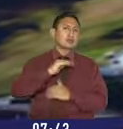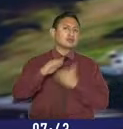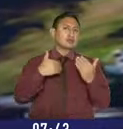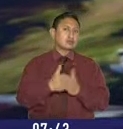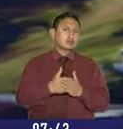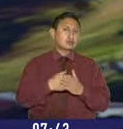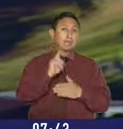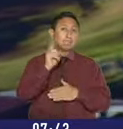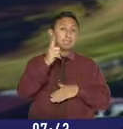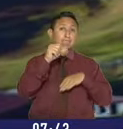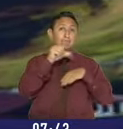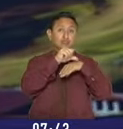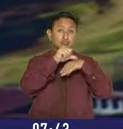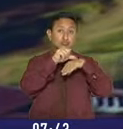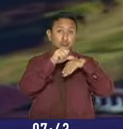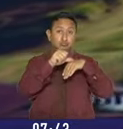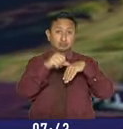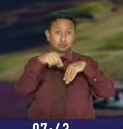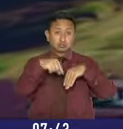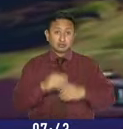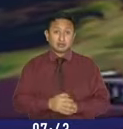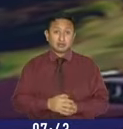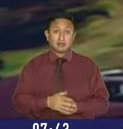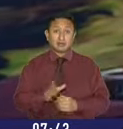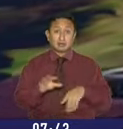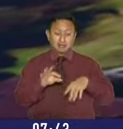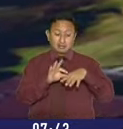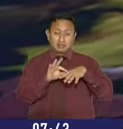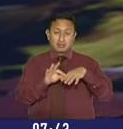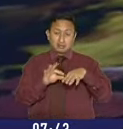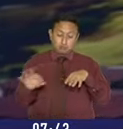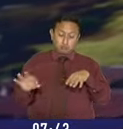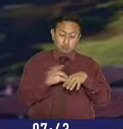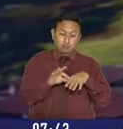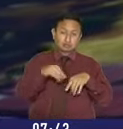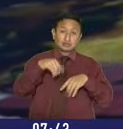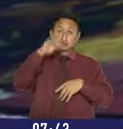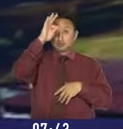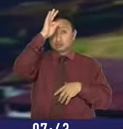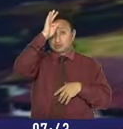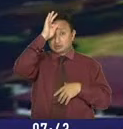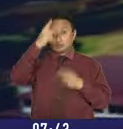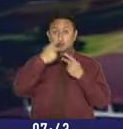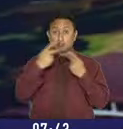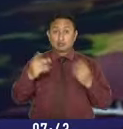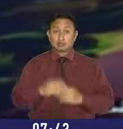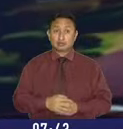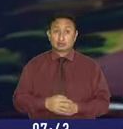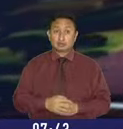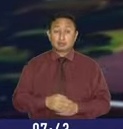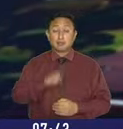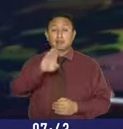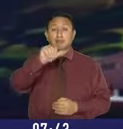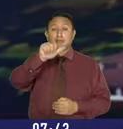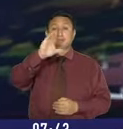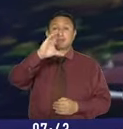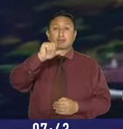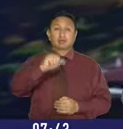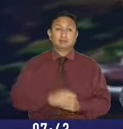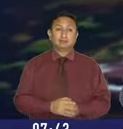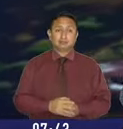endoprótesis de fémur realizada en un hospital pediátrico como el Baco Ortiz. Veamos. Con el objetivo